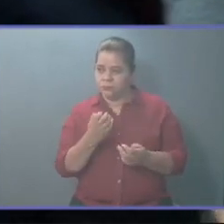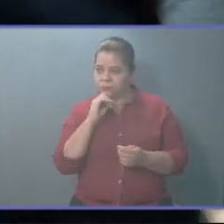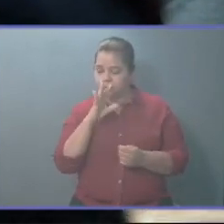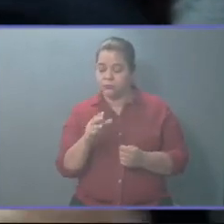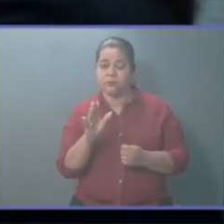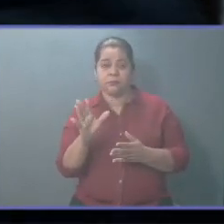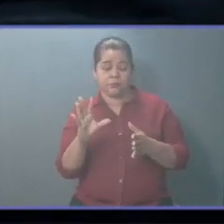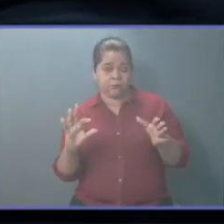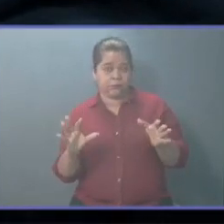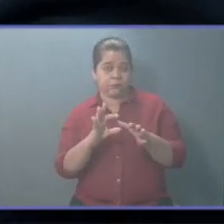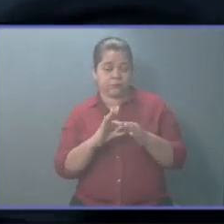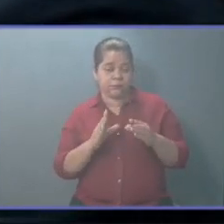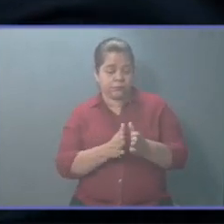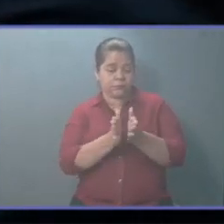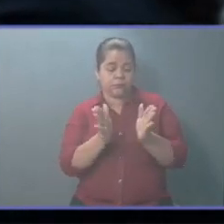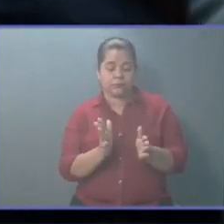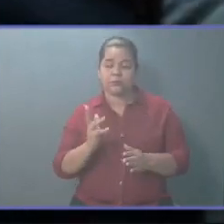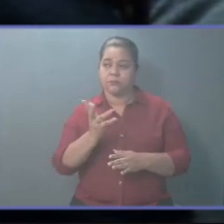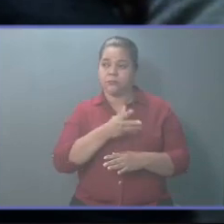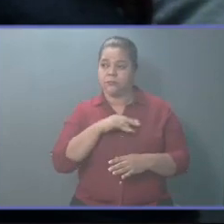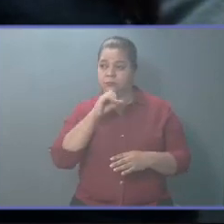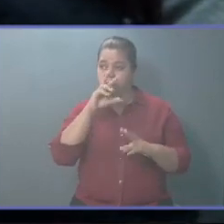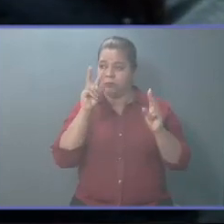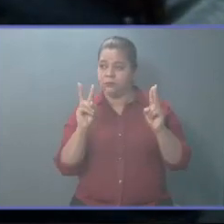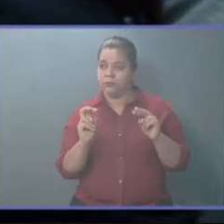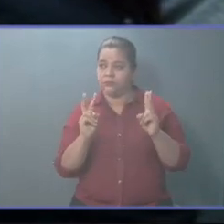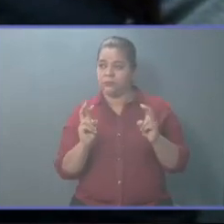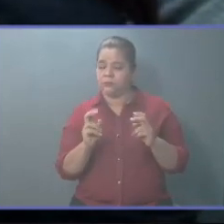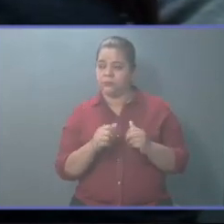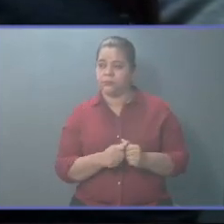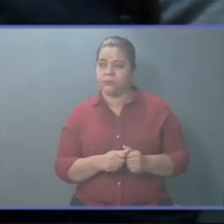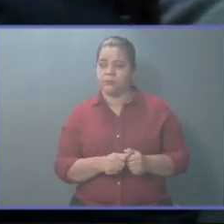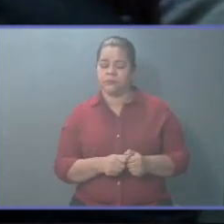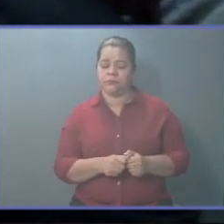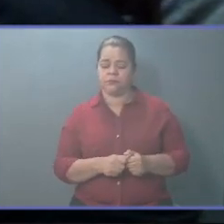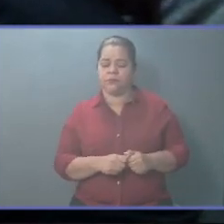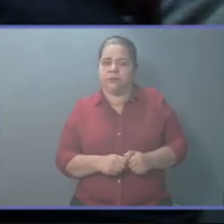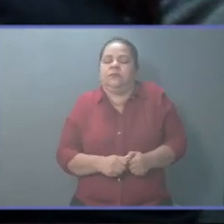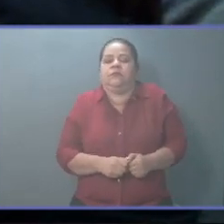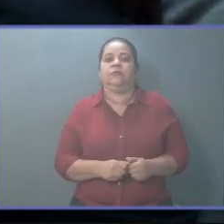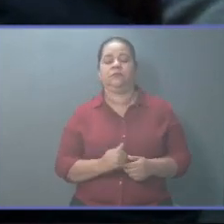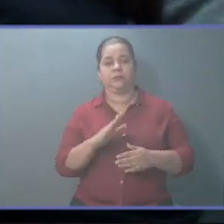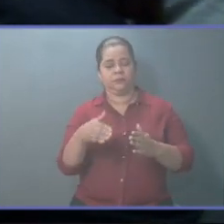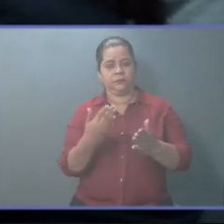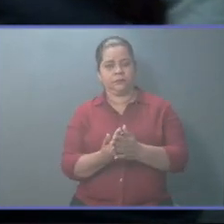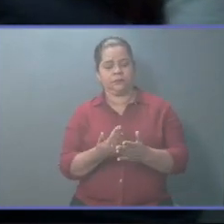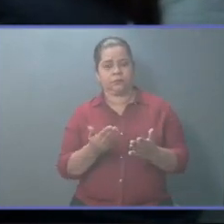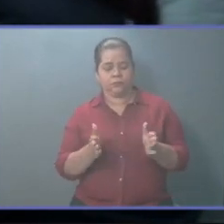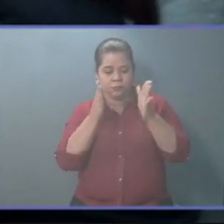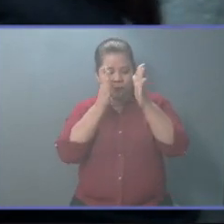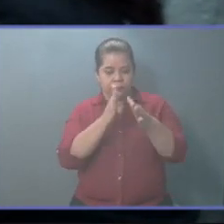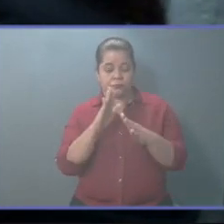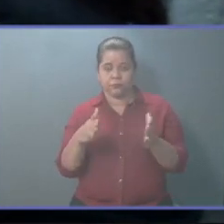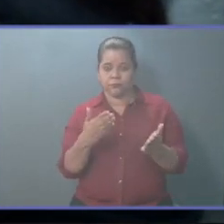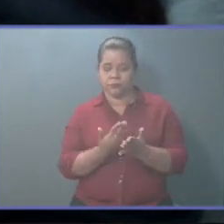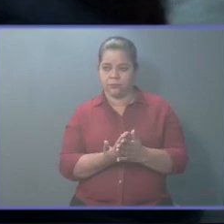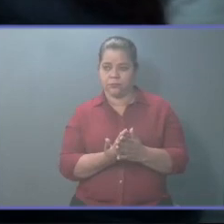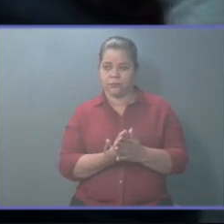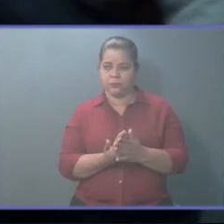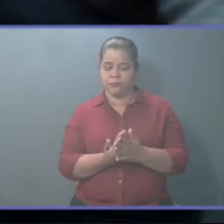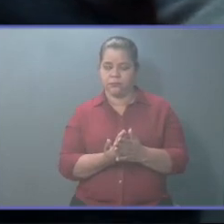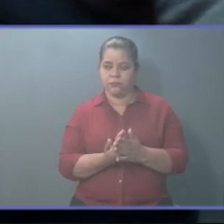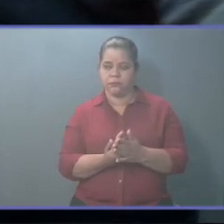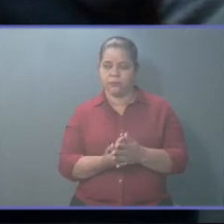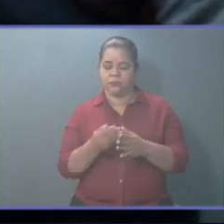que vincula. En general estamos hablando del tema de la atención a los efectos, a